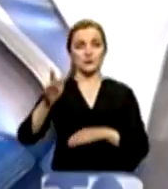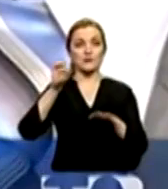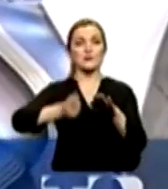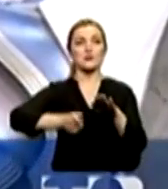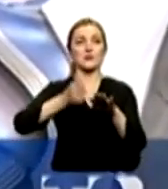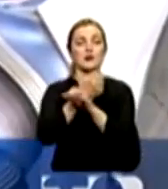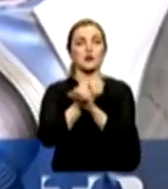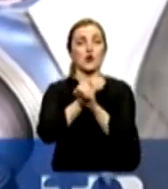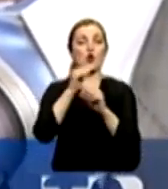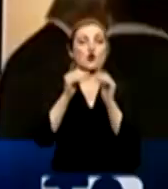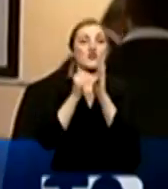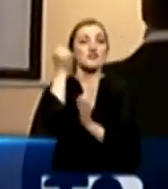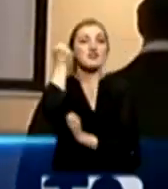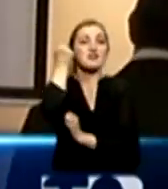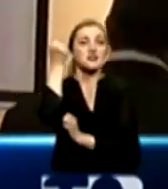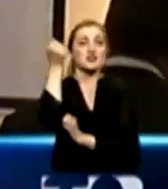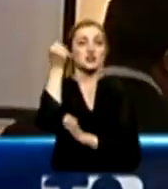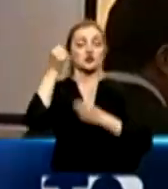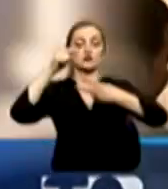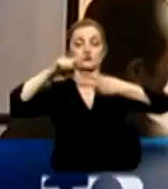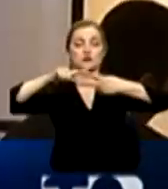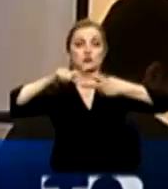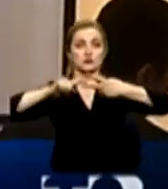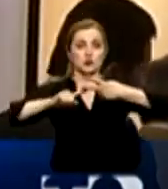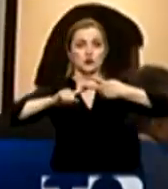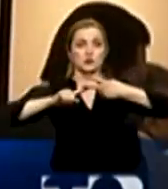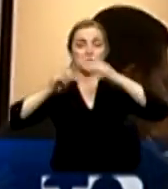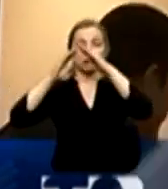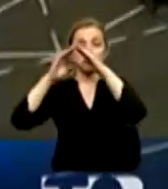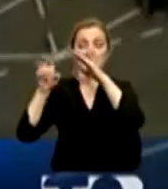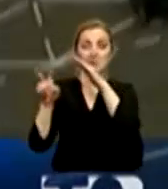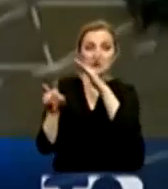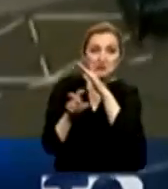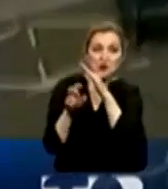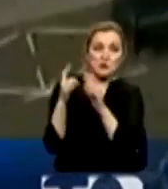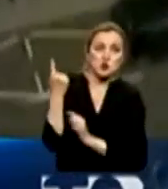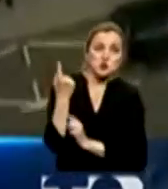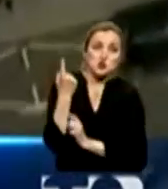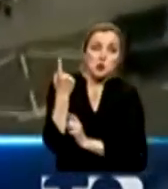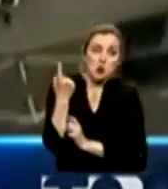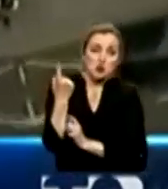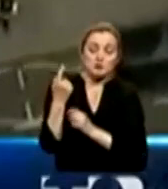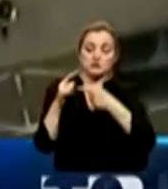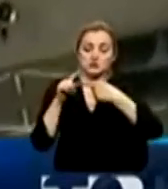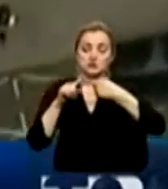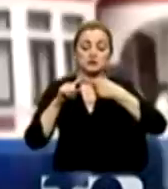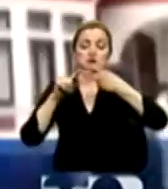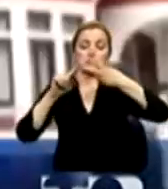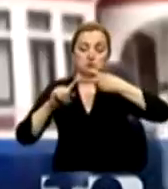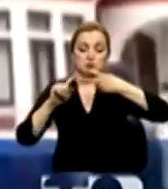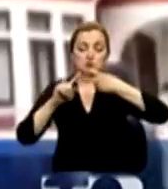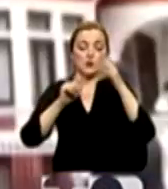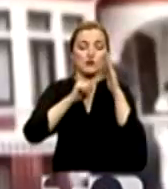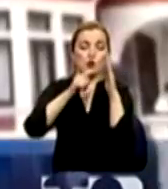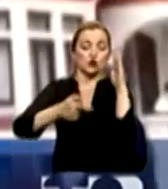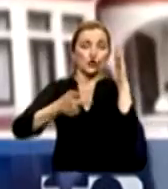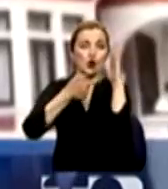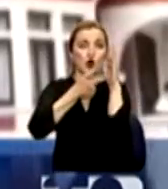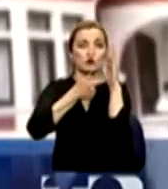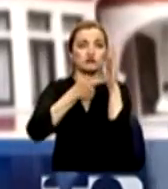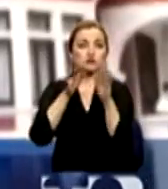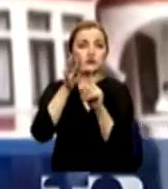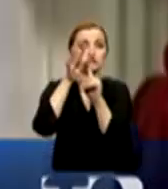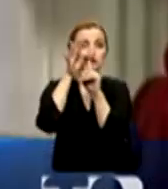han vulnerado sus derechos en 2 etapas. El aislamiento al que supuestamente lo han sometido y la presentación de un protocolo especial que regula